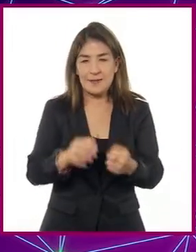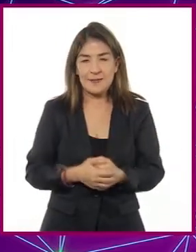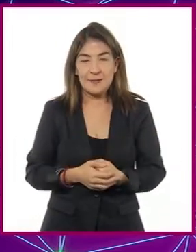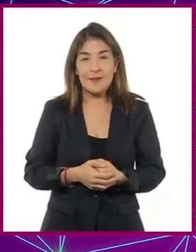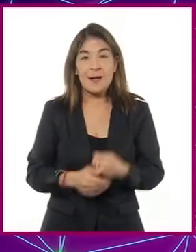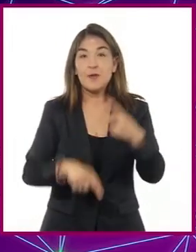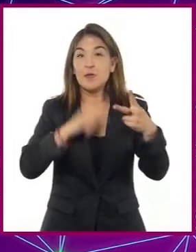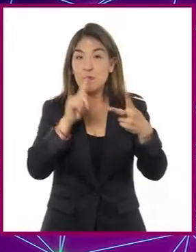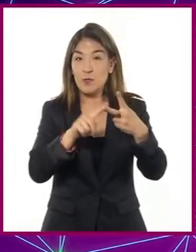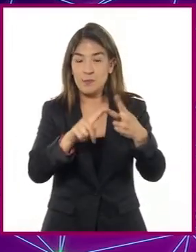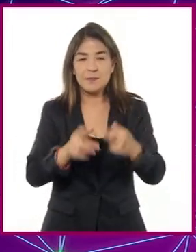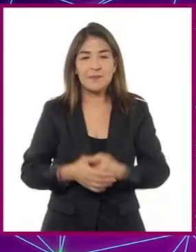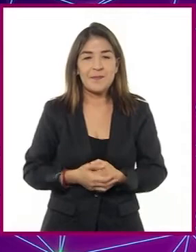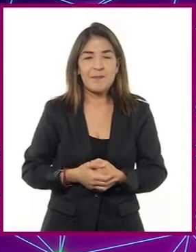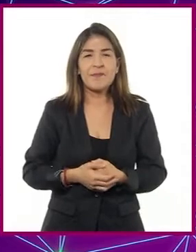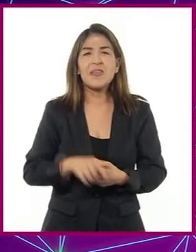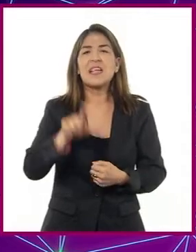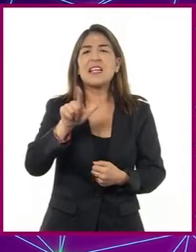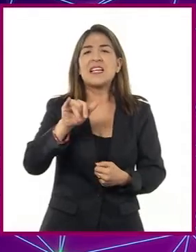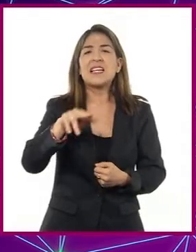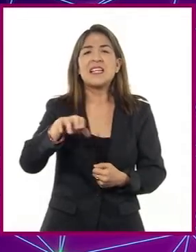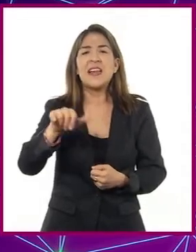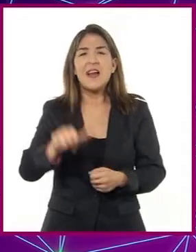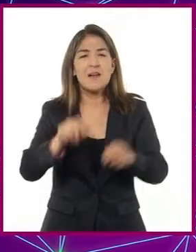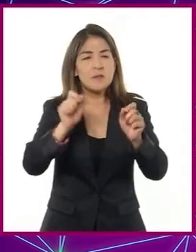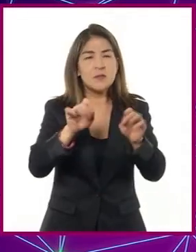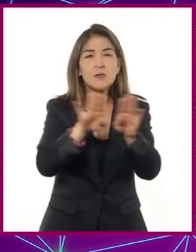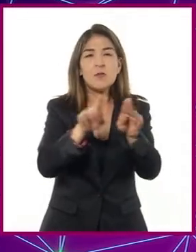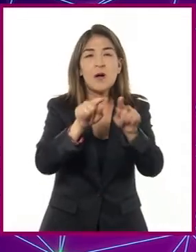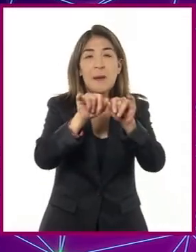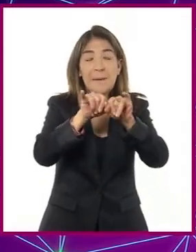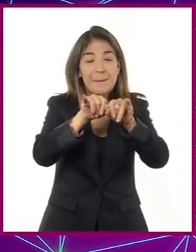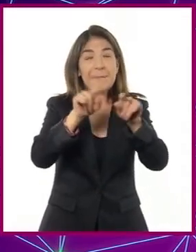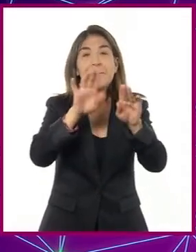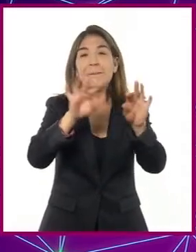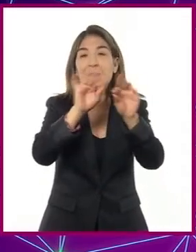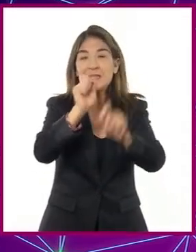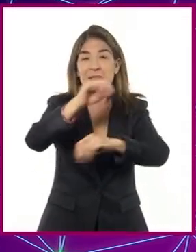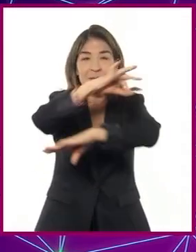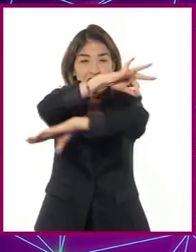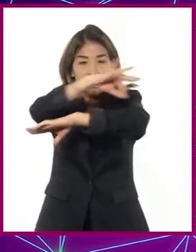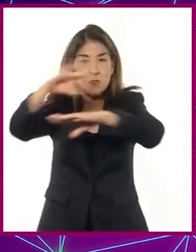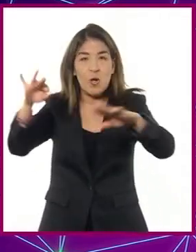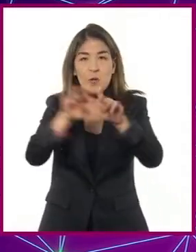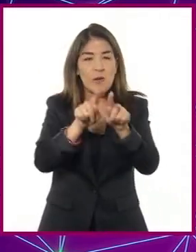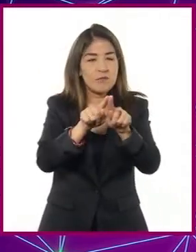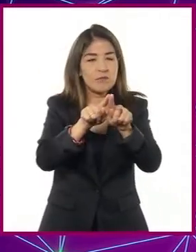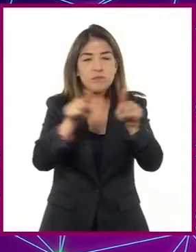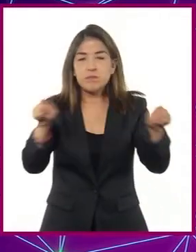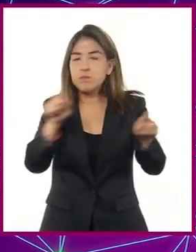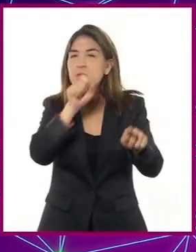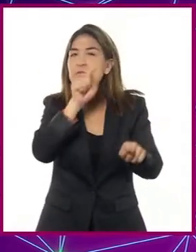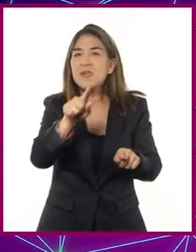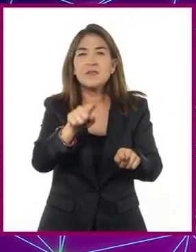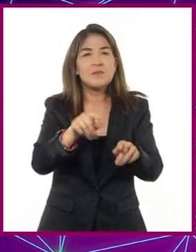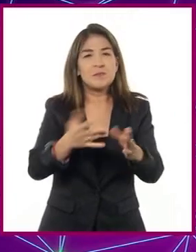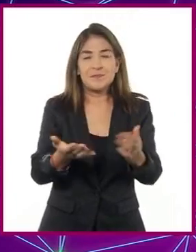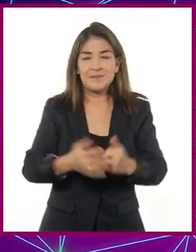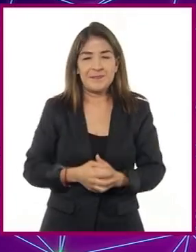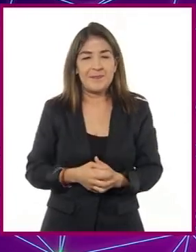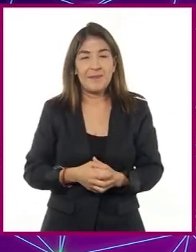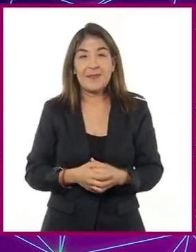2. Una línea es una longitud sin anchura. 3.